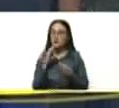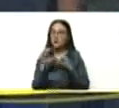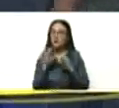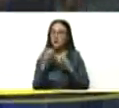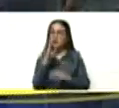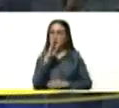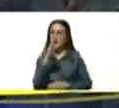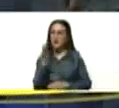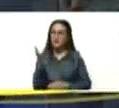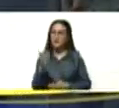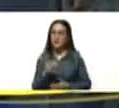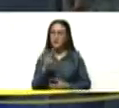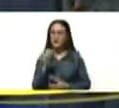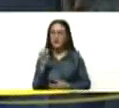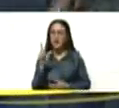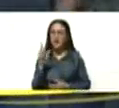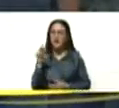Villarruel. Valentín.